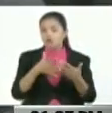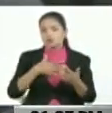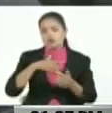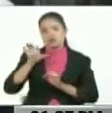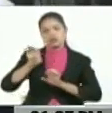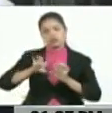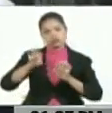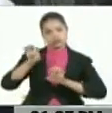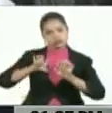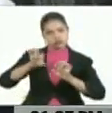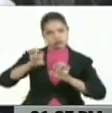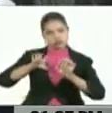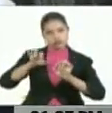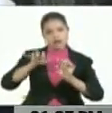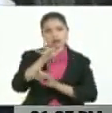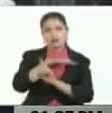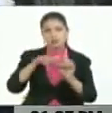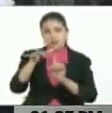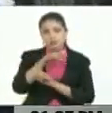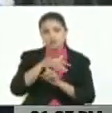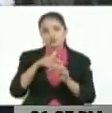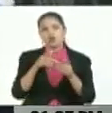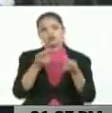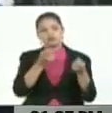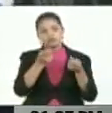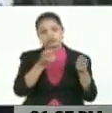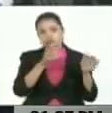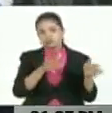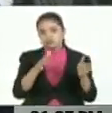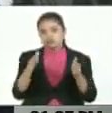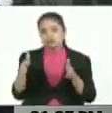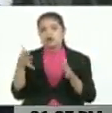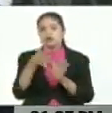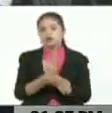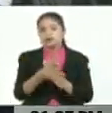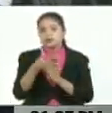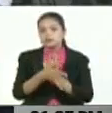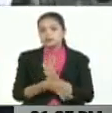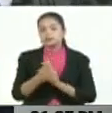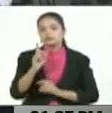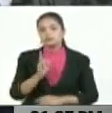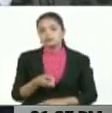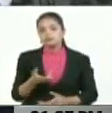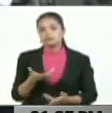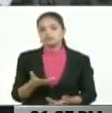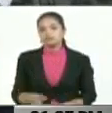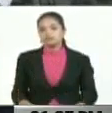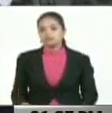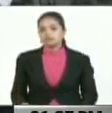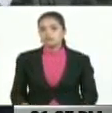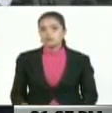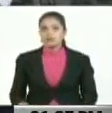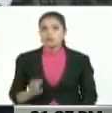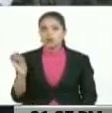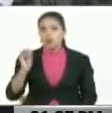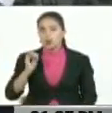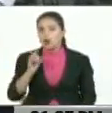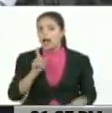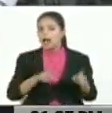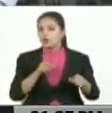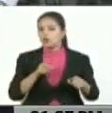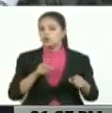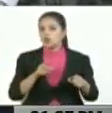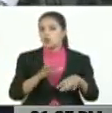evaluando la situación del orden público que obedece a factores o elementos generadores de